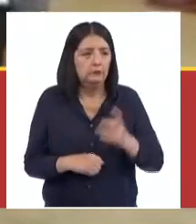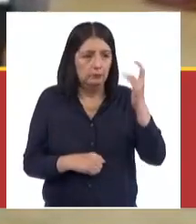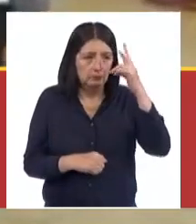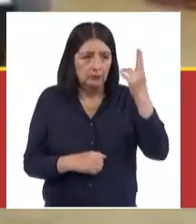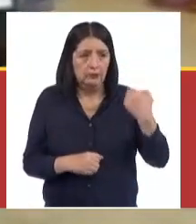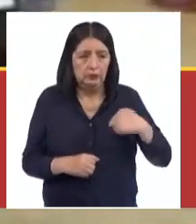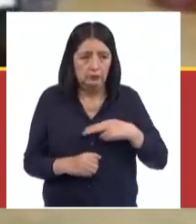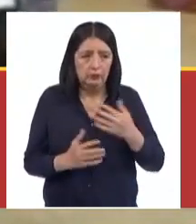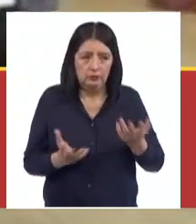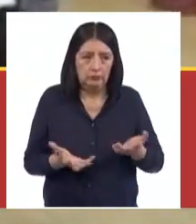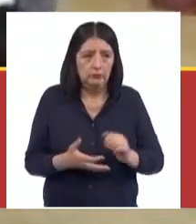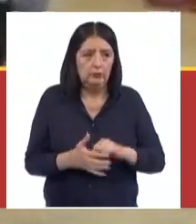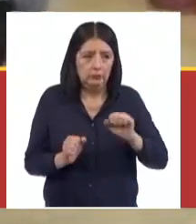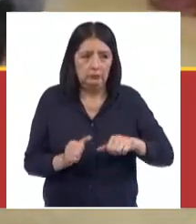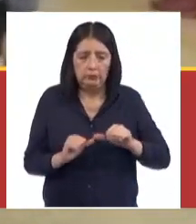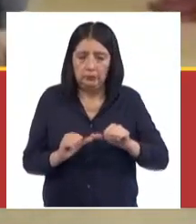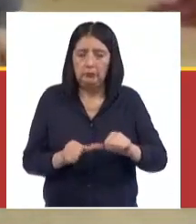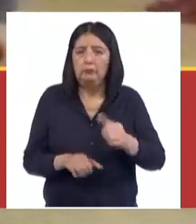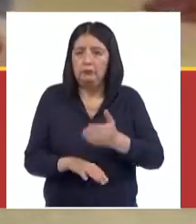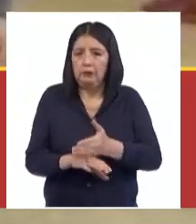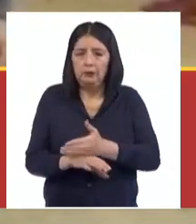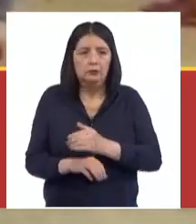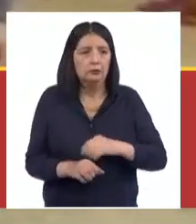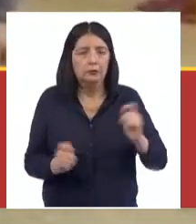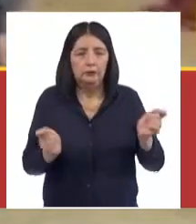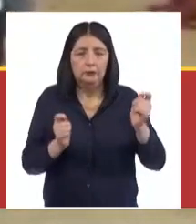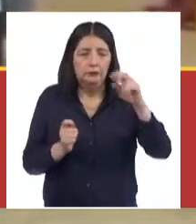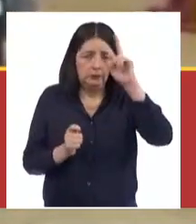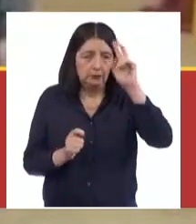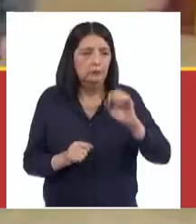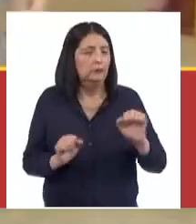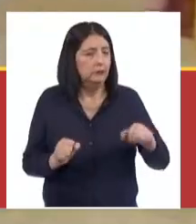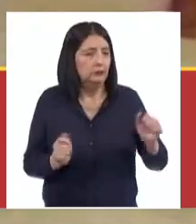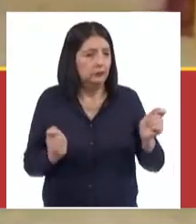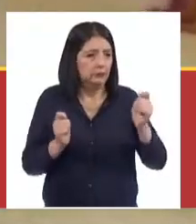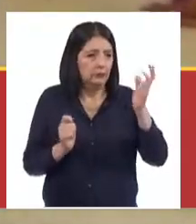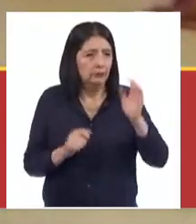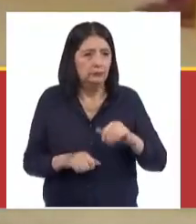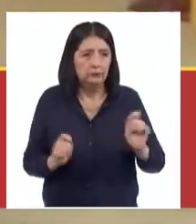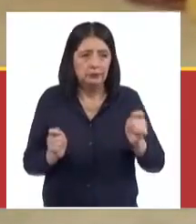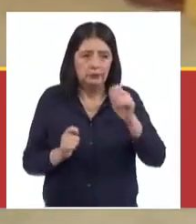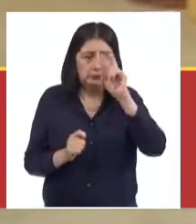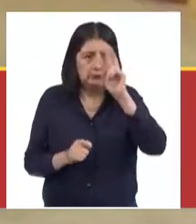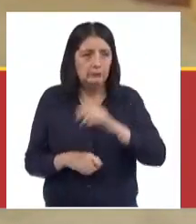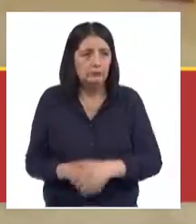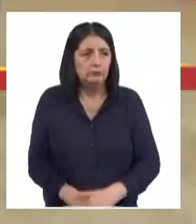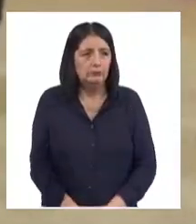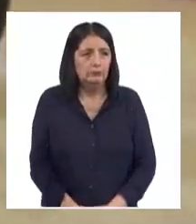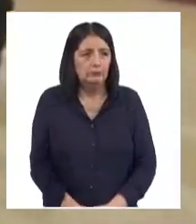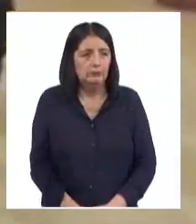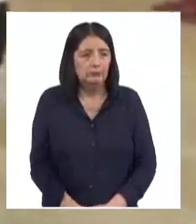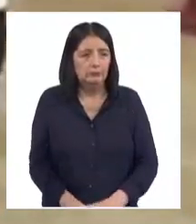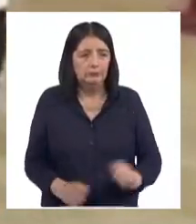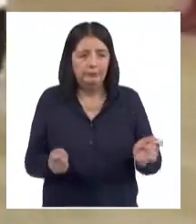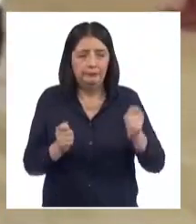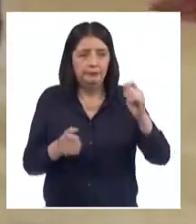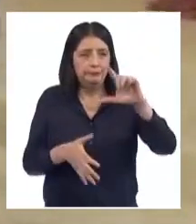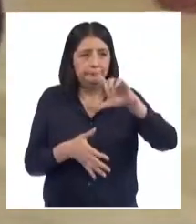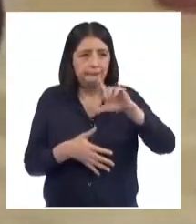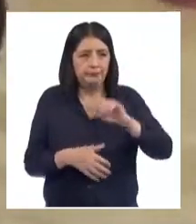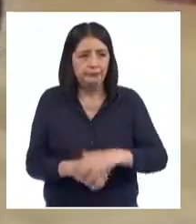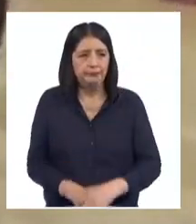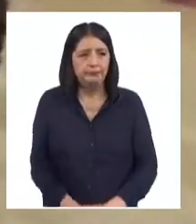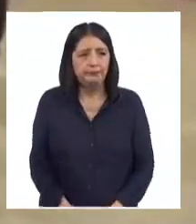eso estamos y vamos a seguir adelante. ¡Viva el Perú! ¡Viva! ¡Viva el Perú! ¡Viva! ¡Viva América Latina!